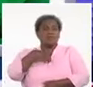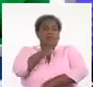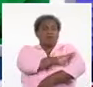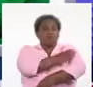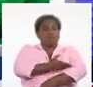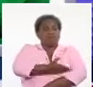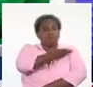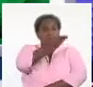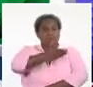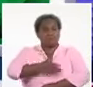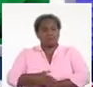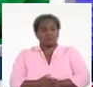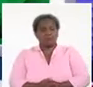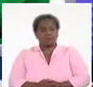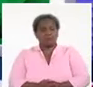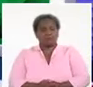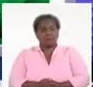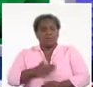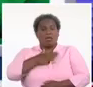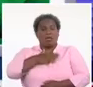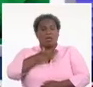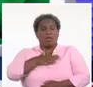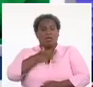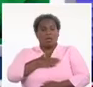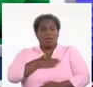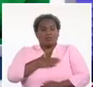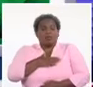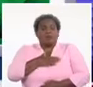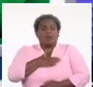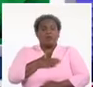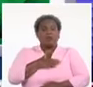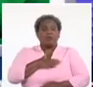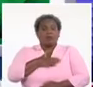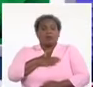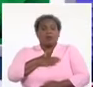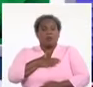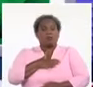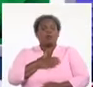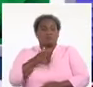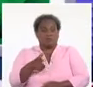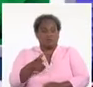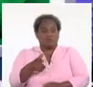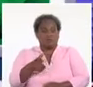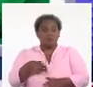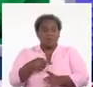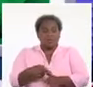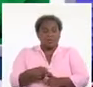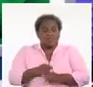comorbilidades. Tos, falta de aire, que se incrementaba con los esfuerzos.